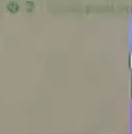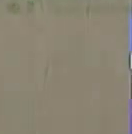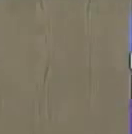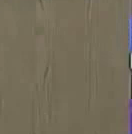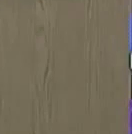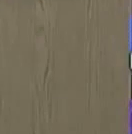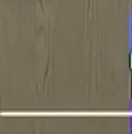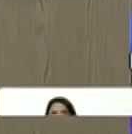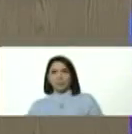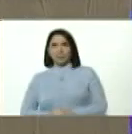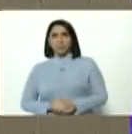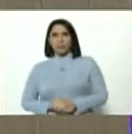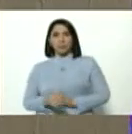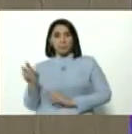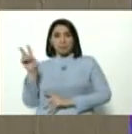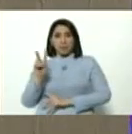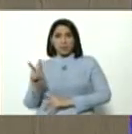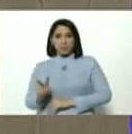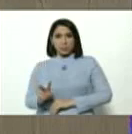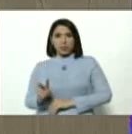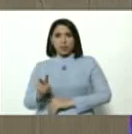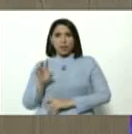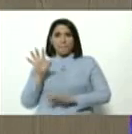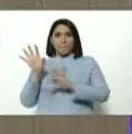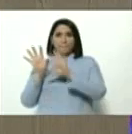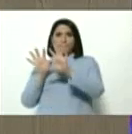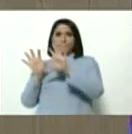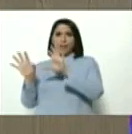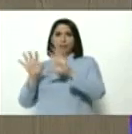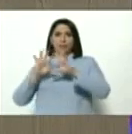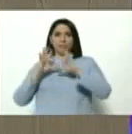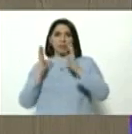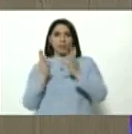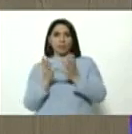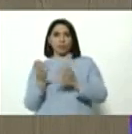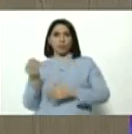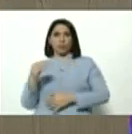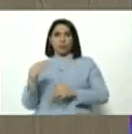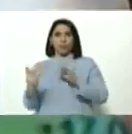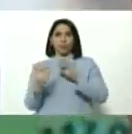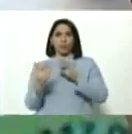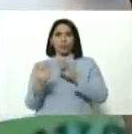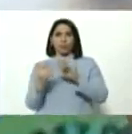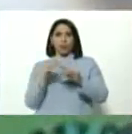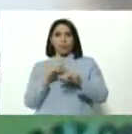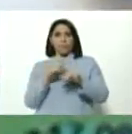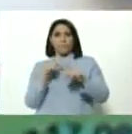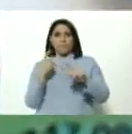Venezuela es de los países del mundo que más pruebas ha realizado por millón de habitantes. Hasta este momento llevamos